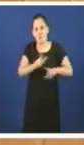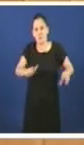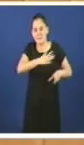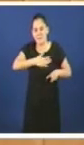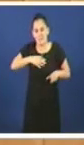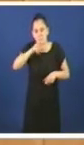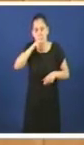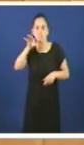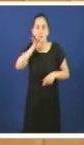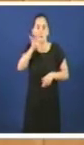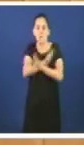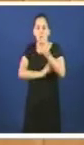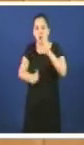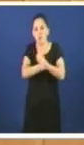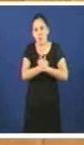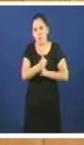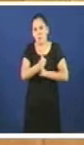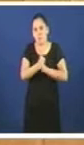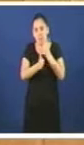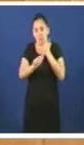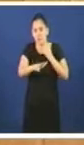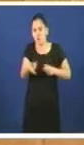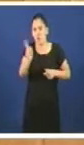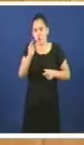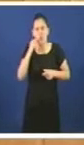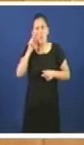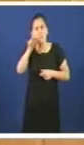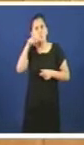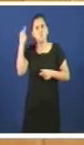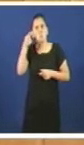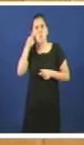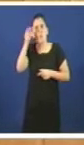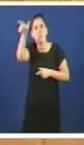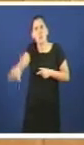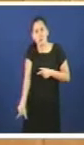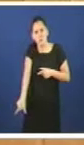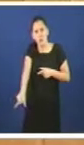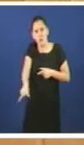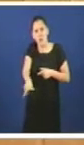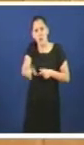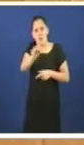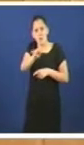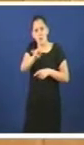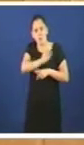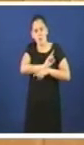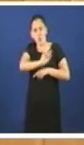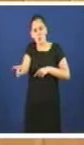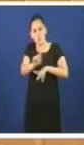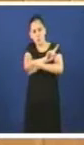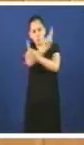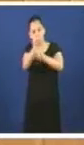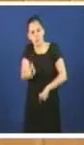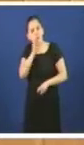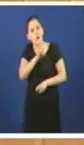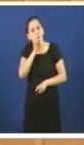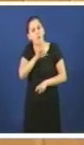impongo castelán el vino a un presidente de audiencia prohibir yo un abogado que interroga según labrego en galego' fundándose en